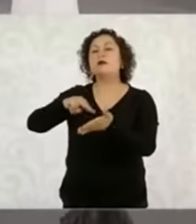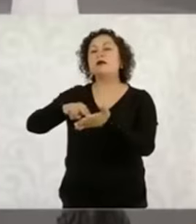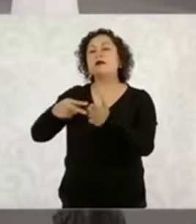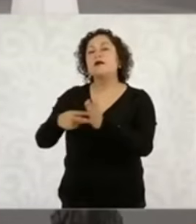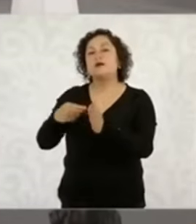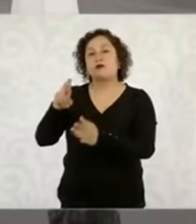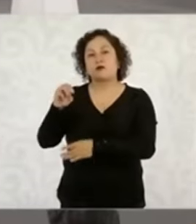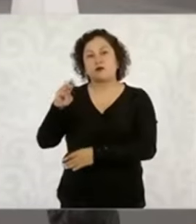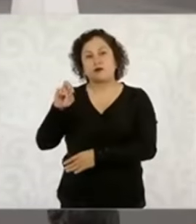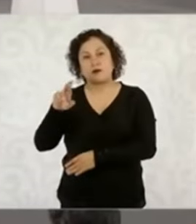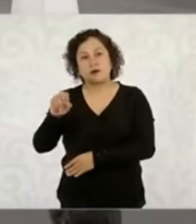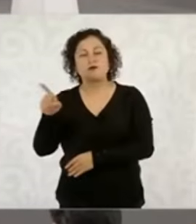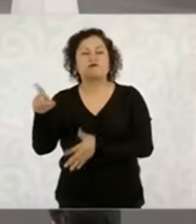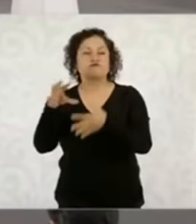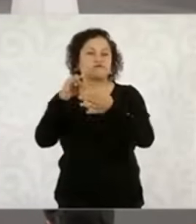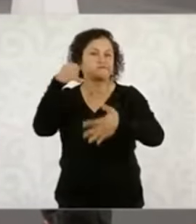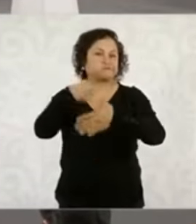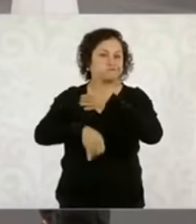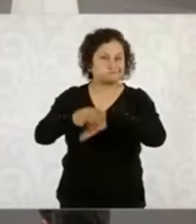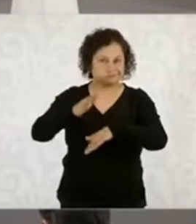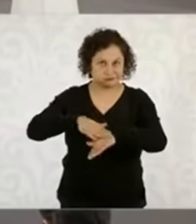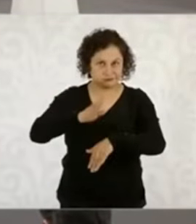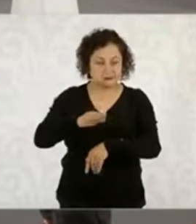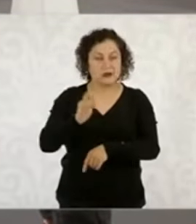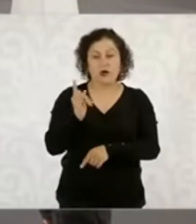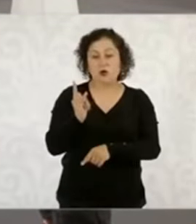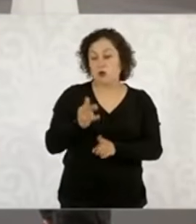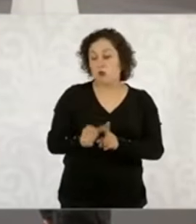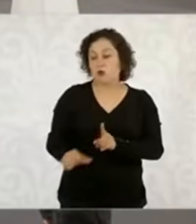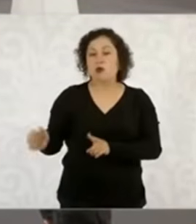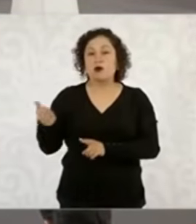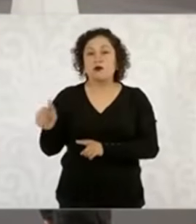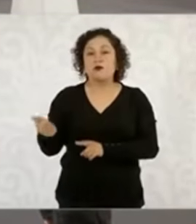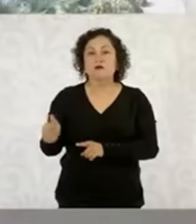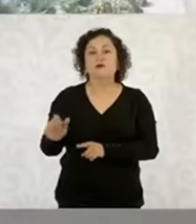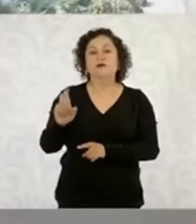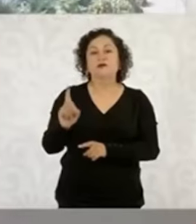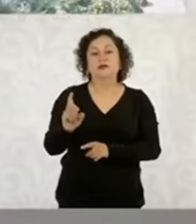estos avances. Entre julio y agosto,